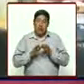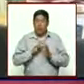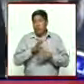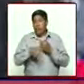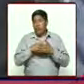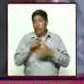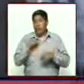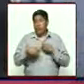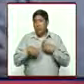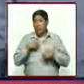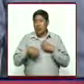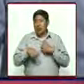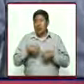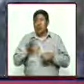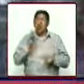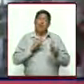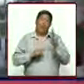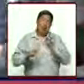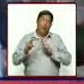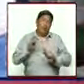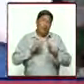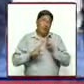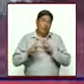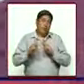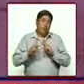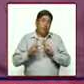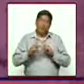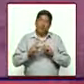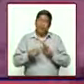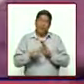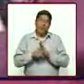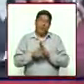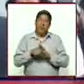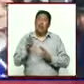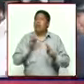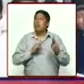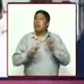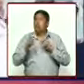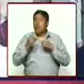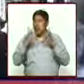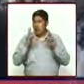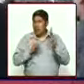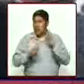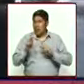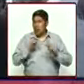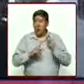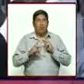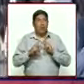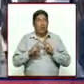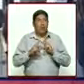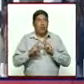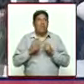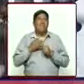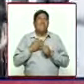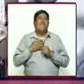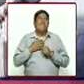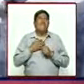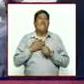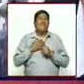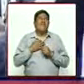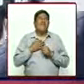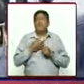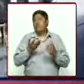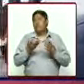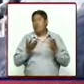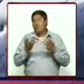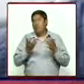los problemas. Sí, es preocupante. Desmotiva, ¿no? Preocupada, muy preocupada, sí. Un poco preocupado, pero hay que